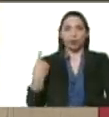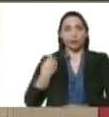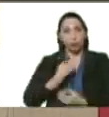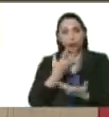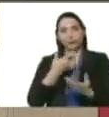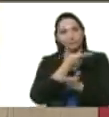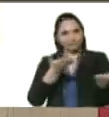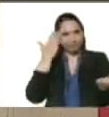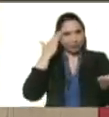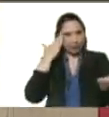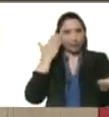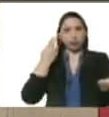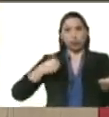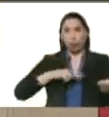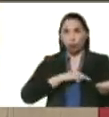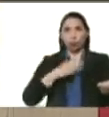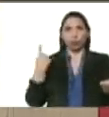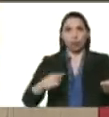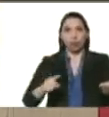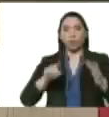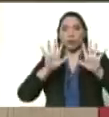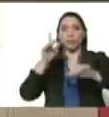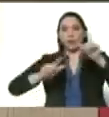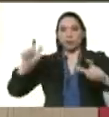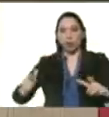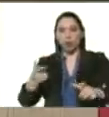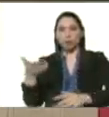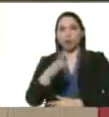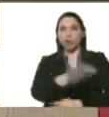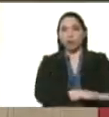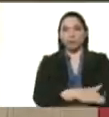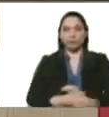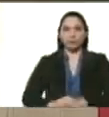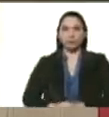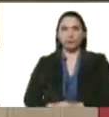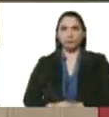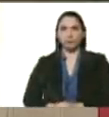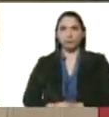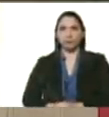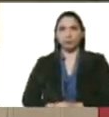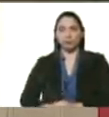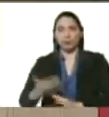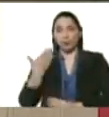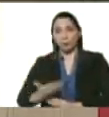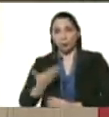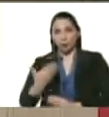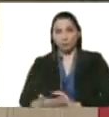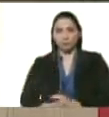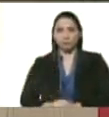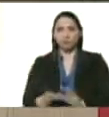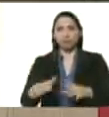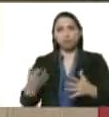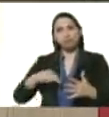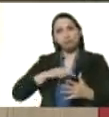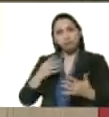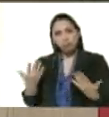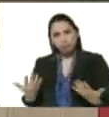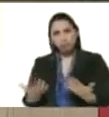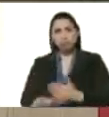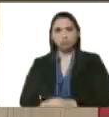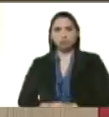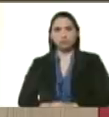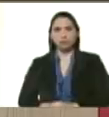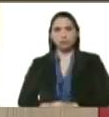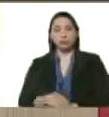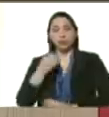ustedes bien saben, tenemos 10 fallecidos en Venezuela. Es importante, cuando nosotros en